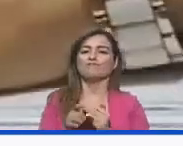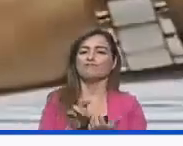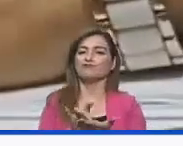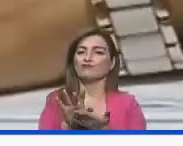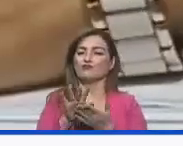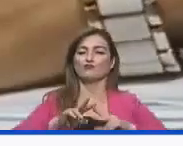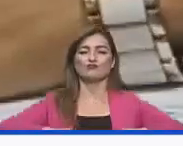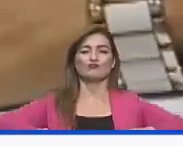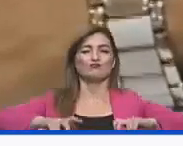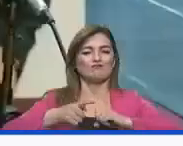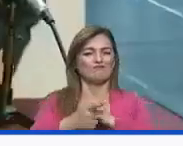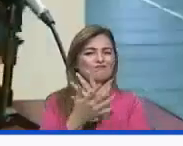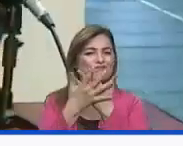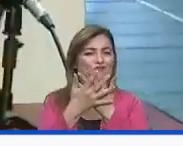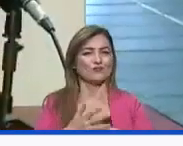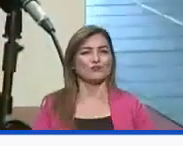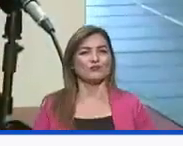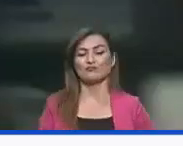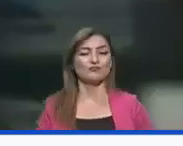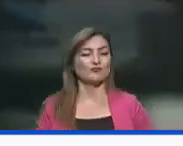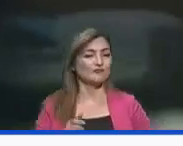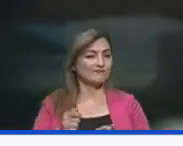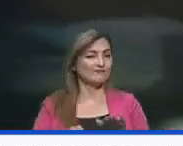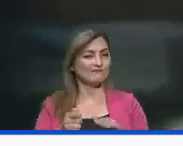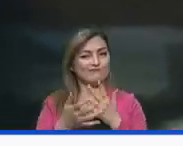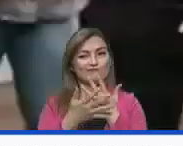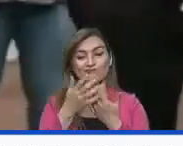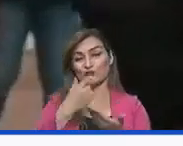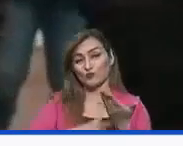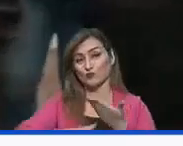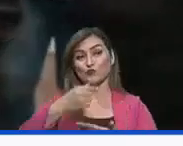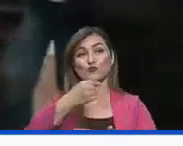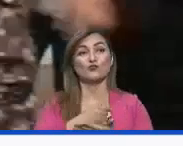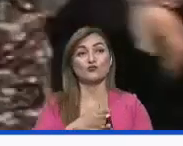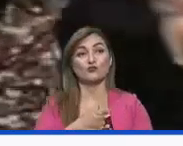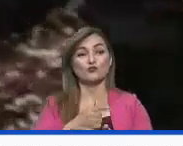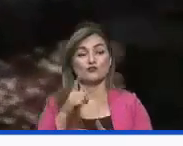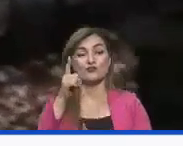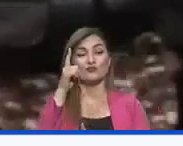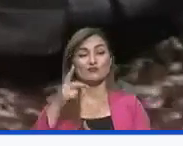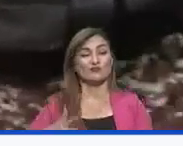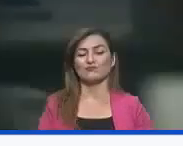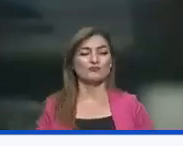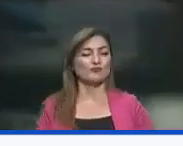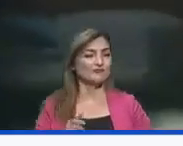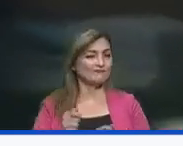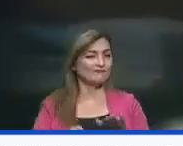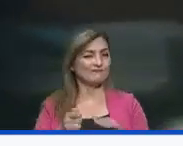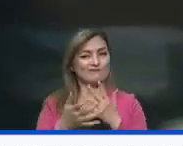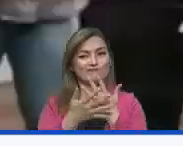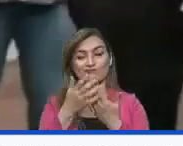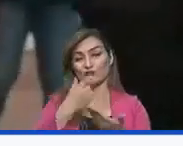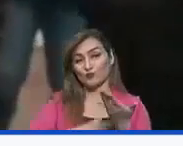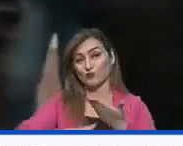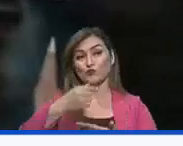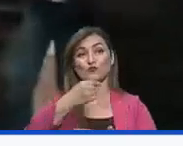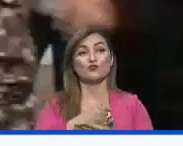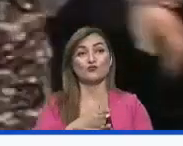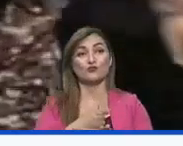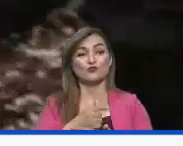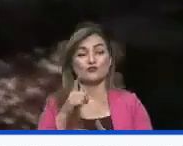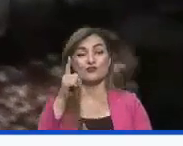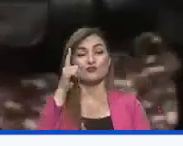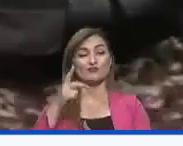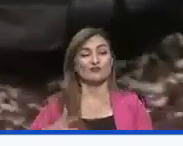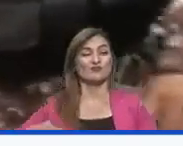llevados a investigaciones penales, como los jueces y abogados del caso JL. Por ejemplo, el juez penitenciario del Guayas que le rebajó la pena